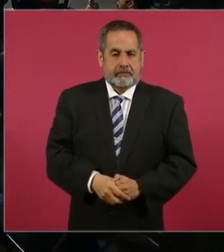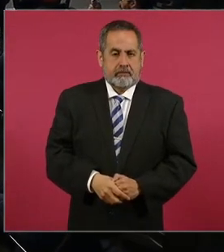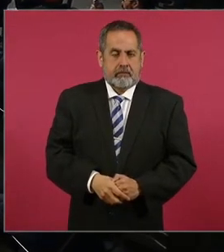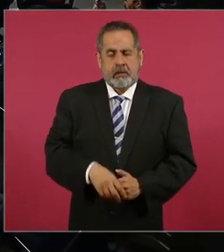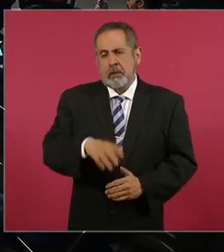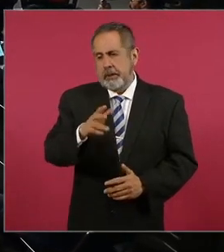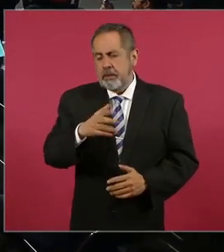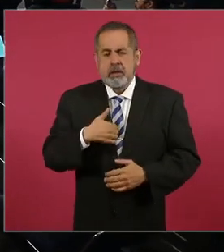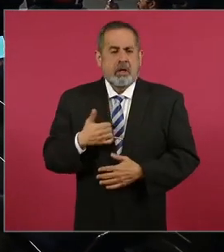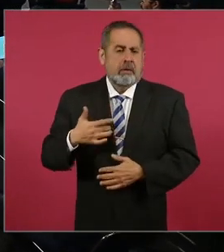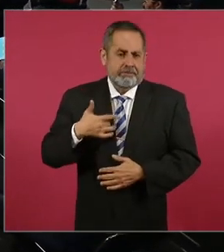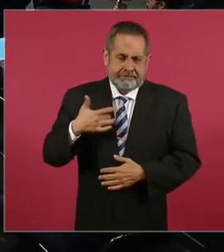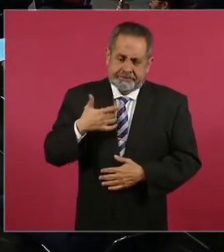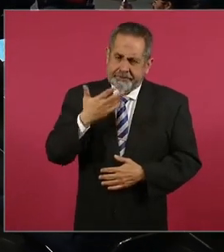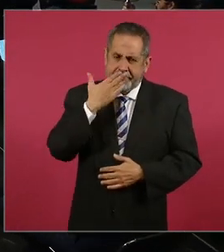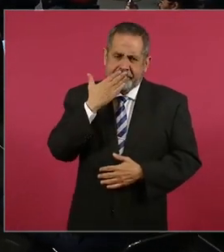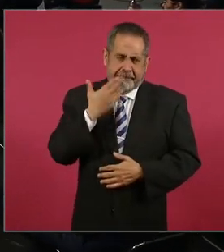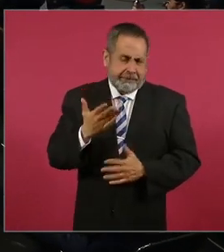bien, desde luego